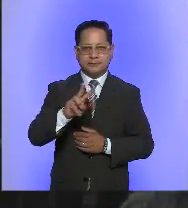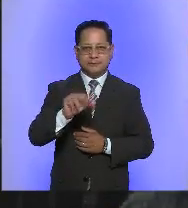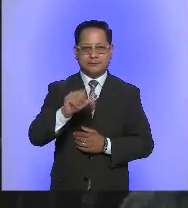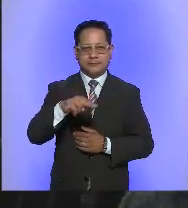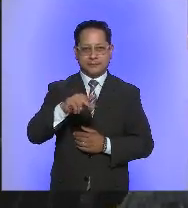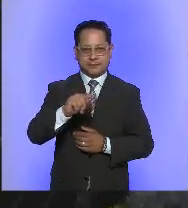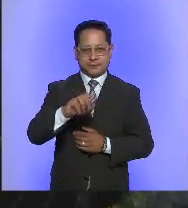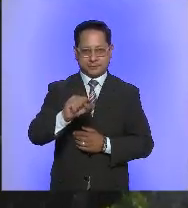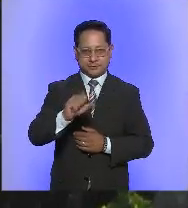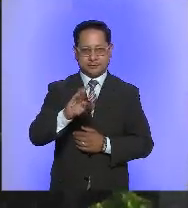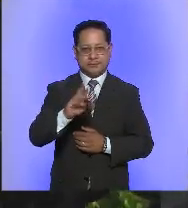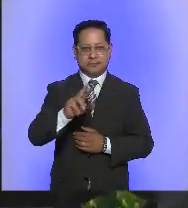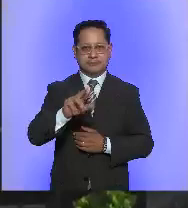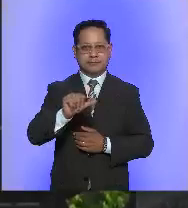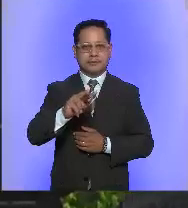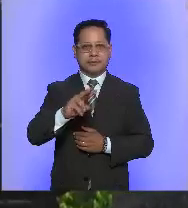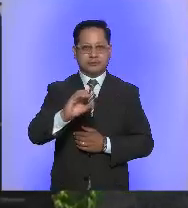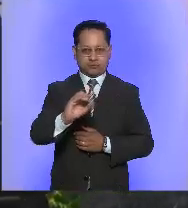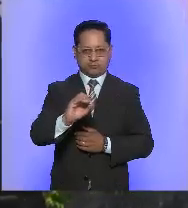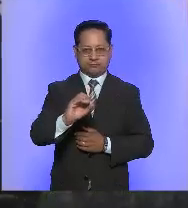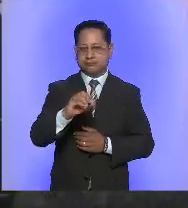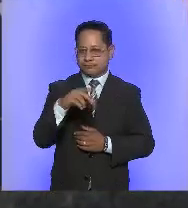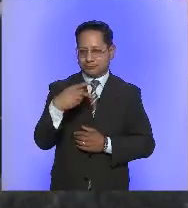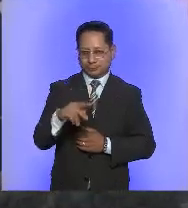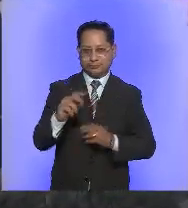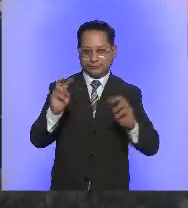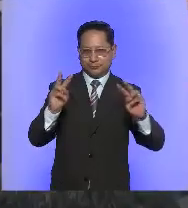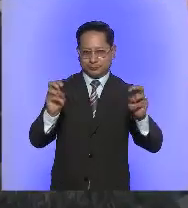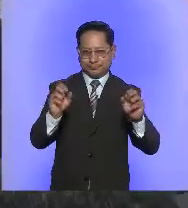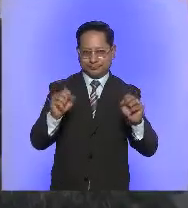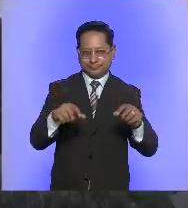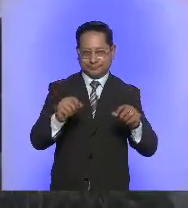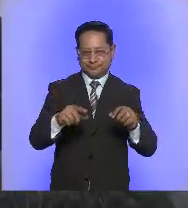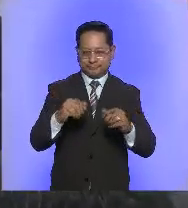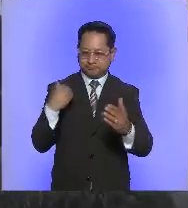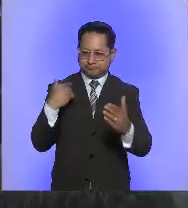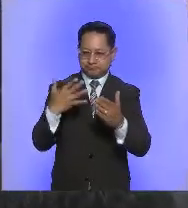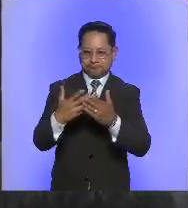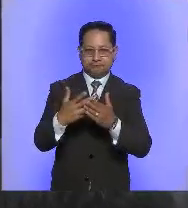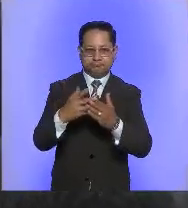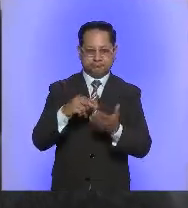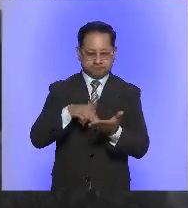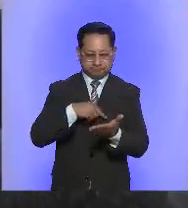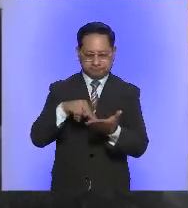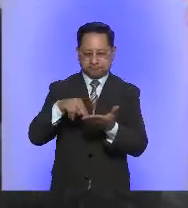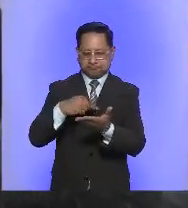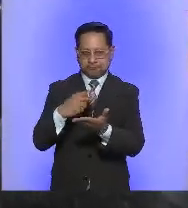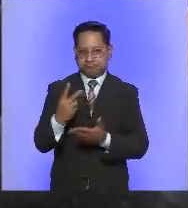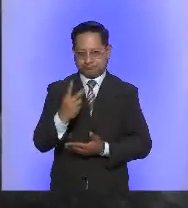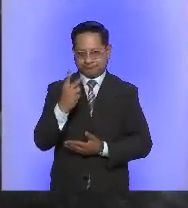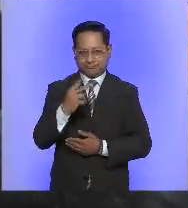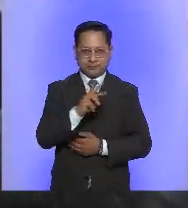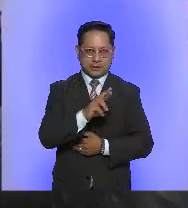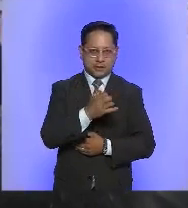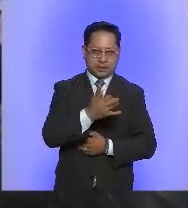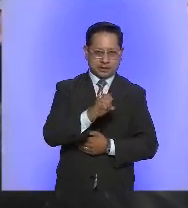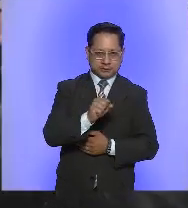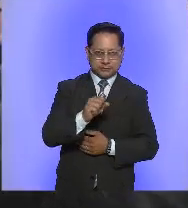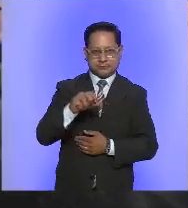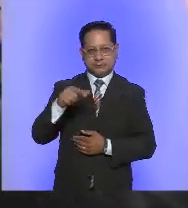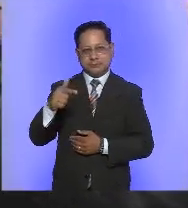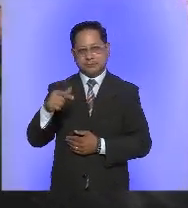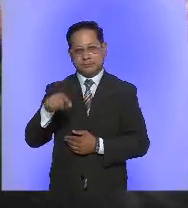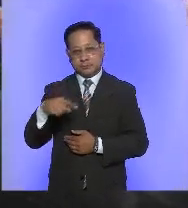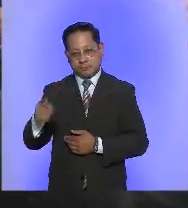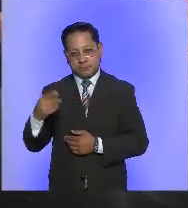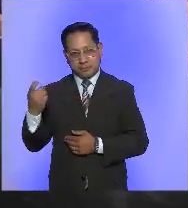experiencias que dejaron los procesos electorales pasados, firmado por el maestro Reyes Rodríguez Mondragón y el maestro Gilberto Pablo de